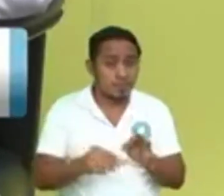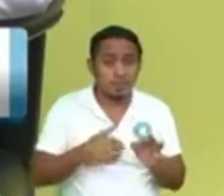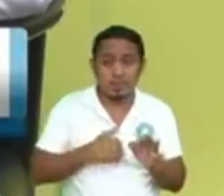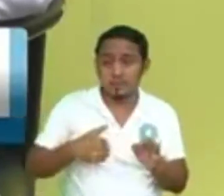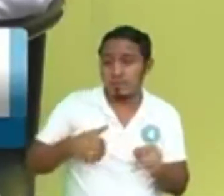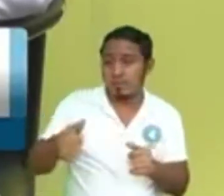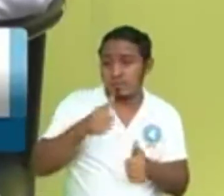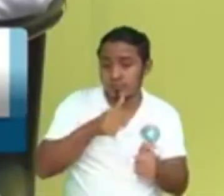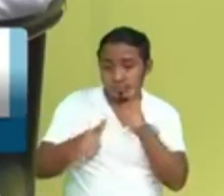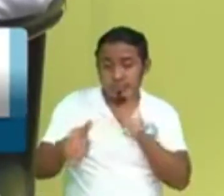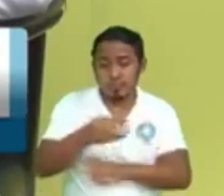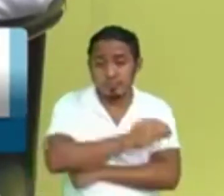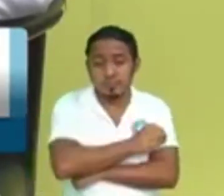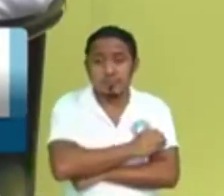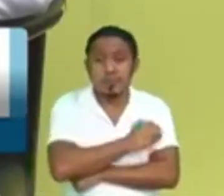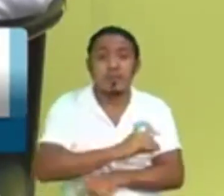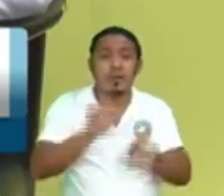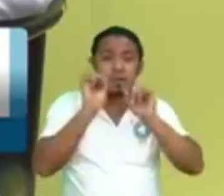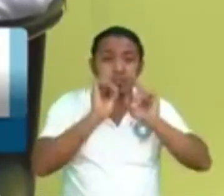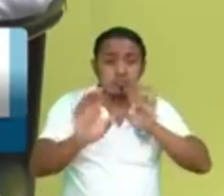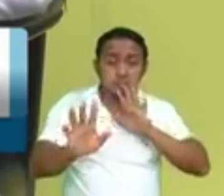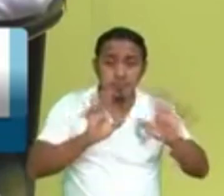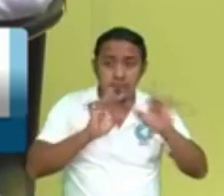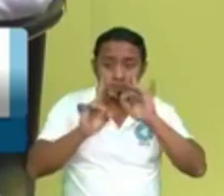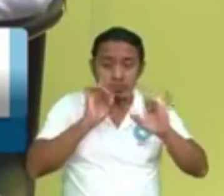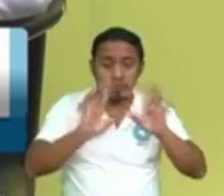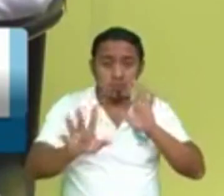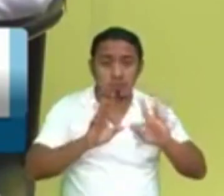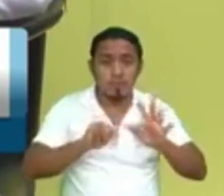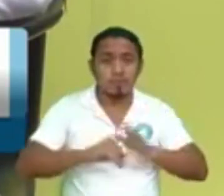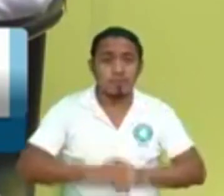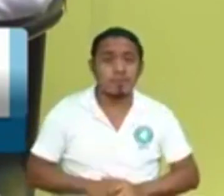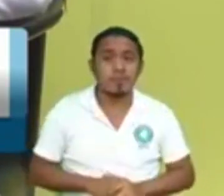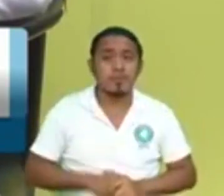que tengan mucho cuidado. Activamente sexual. Activamente sexual. Sexualmente sí. activa. Así es. Okay.